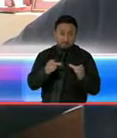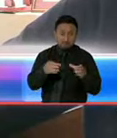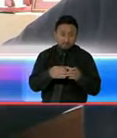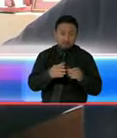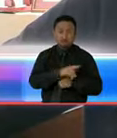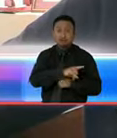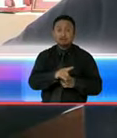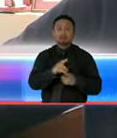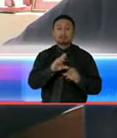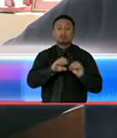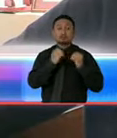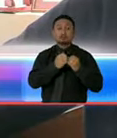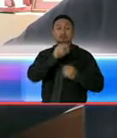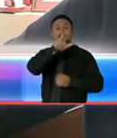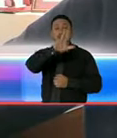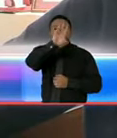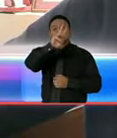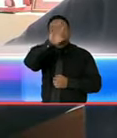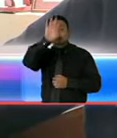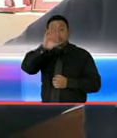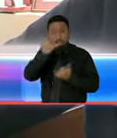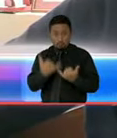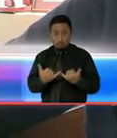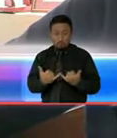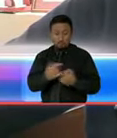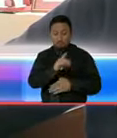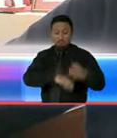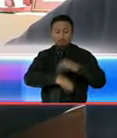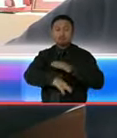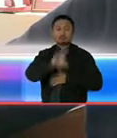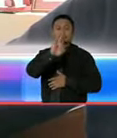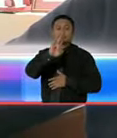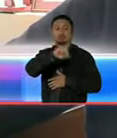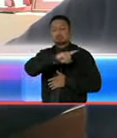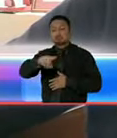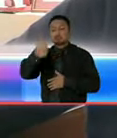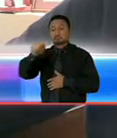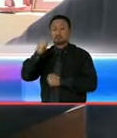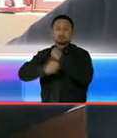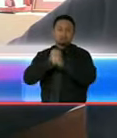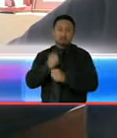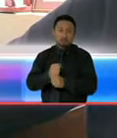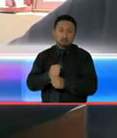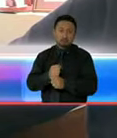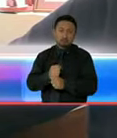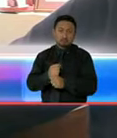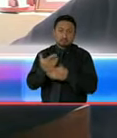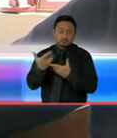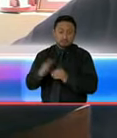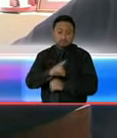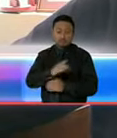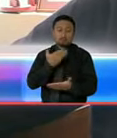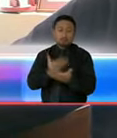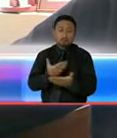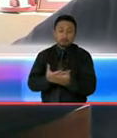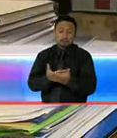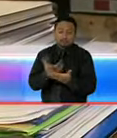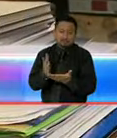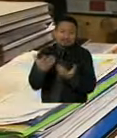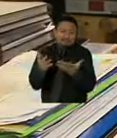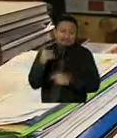delincuencia organizada, artículo 369 actual, y que tiene una pena de 7 a 10 años. Por lo tanto, la favorabilidad propuesta no tiene